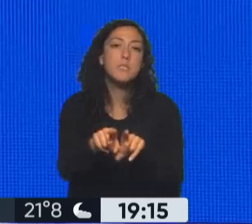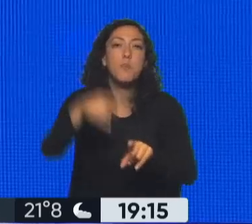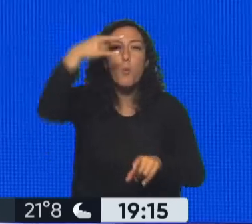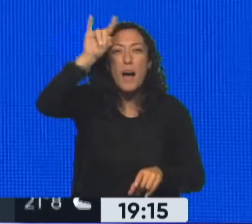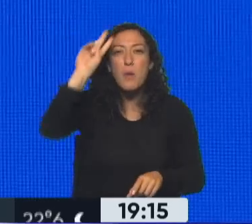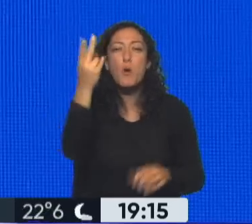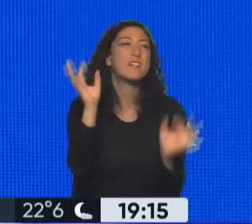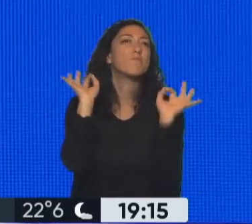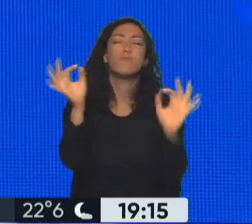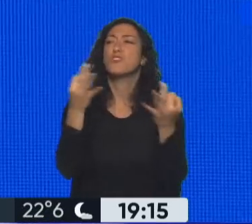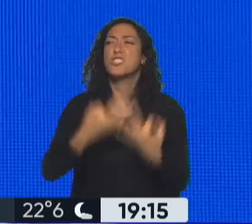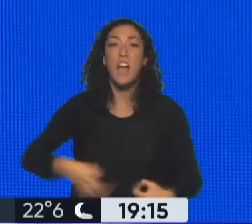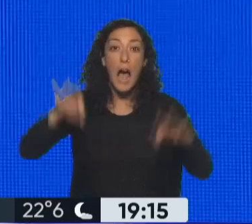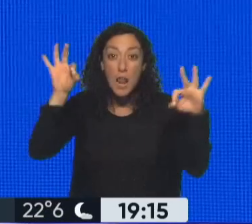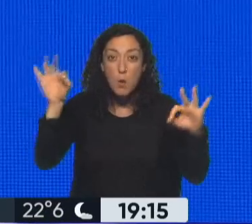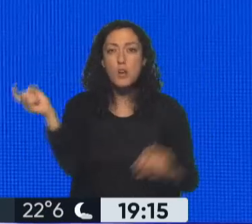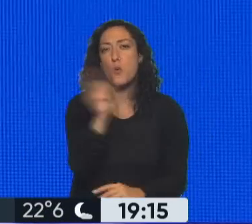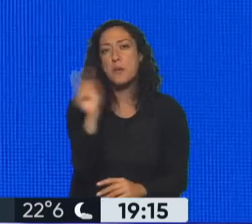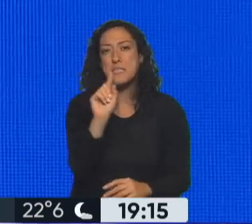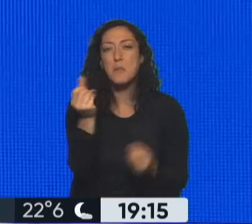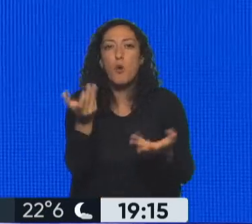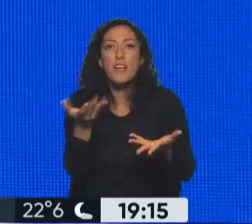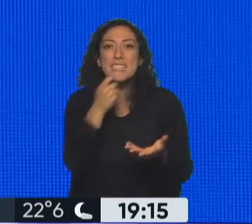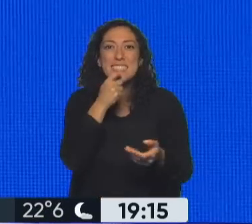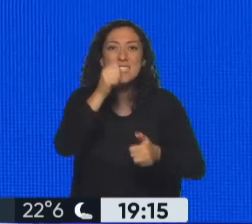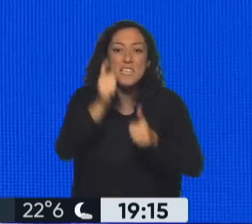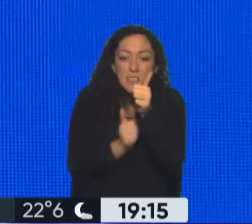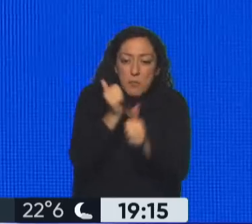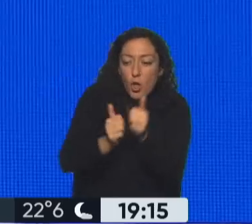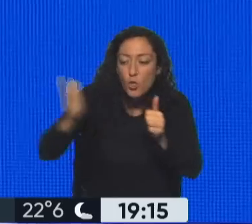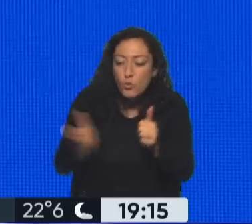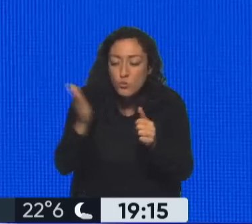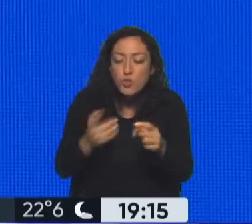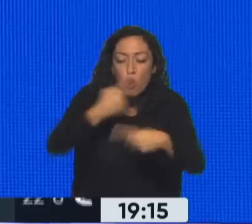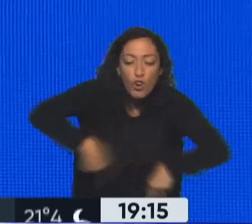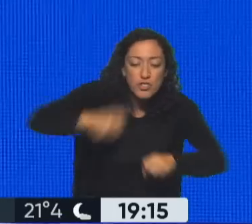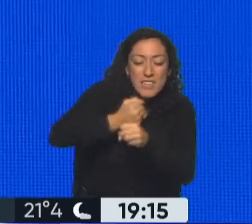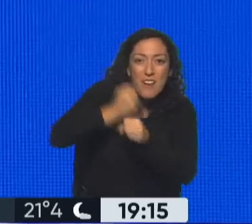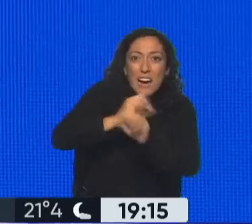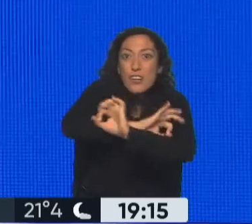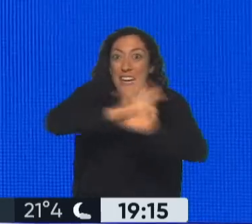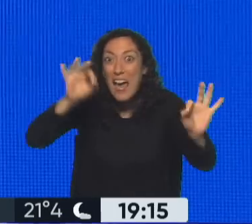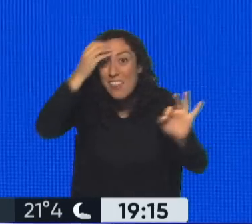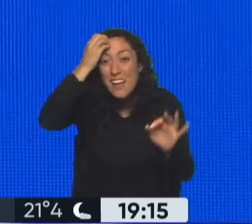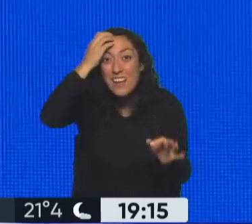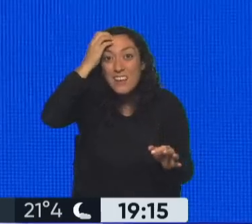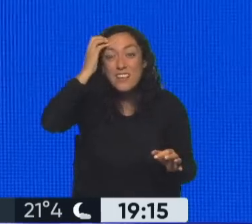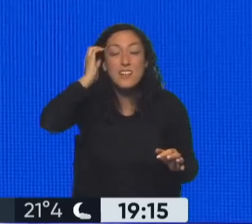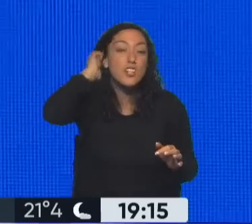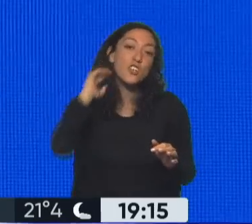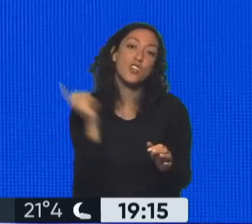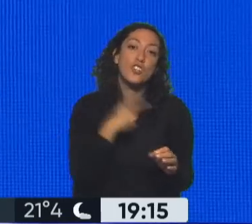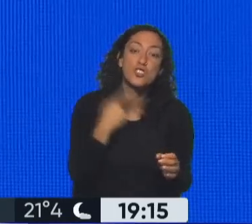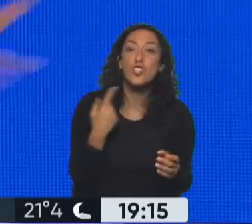vamos a salvar. Porque cuando uno no tiene valor agregado y solamente produce materia prima, está muy sujeta al precio y a